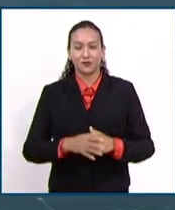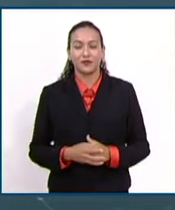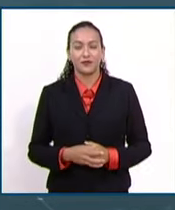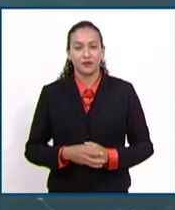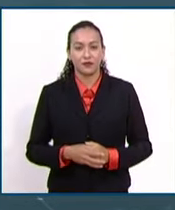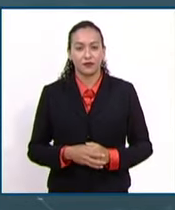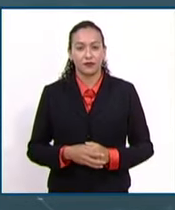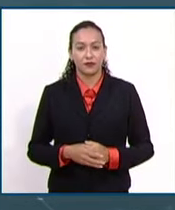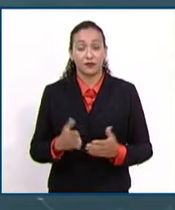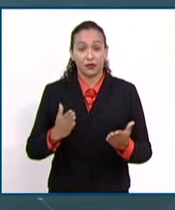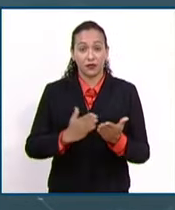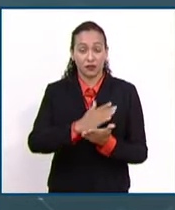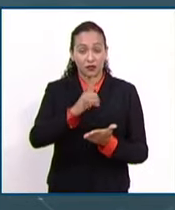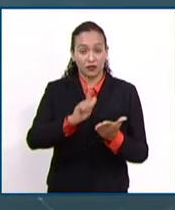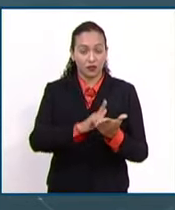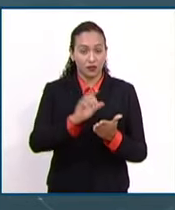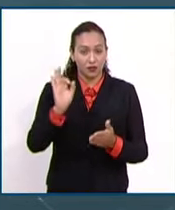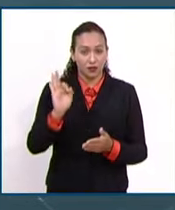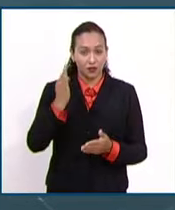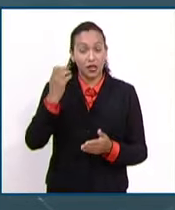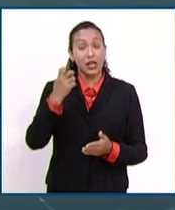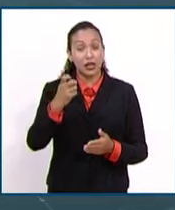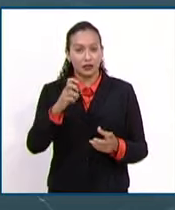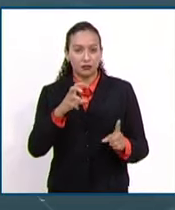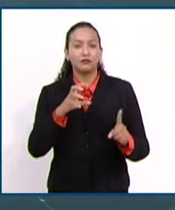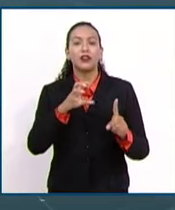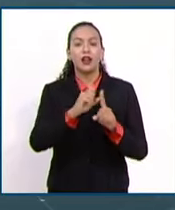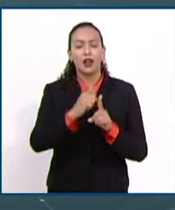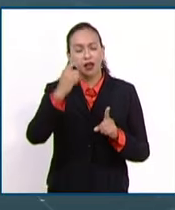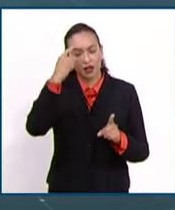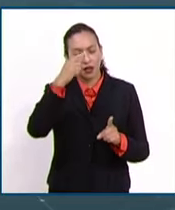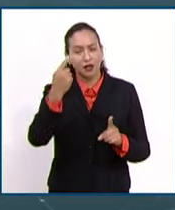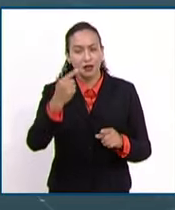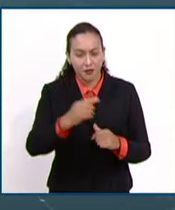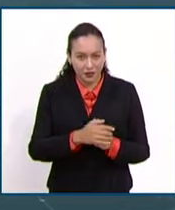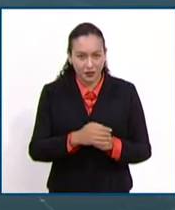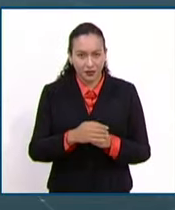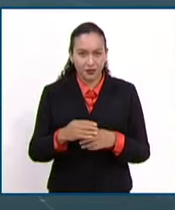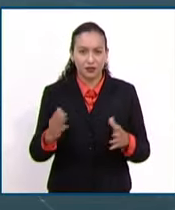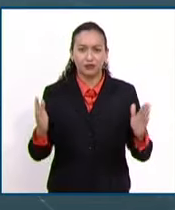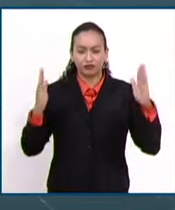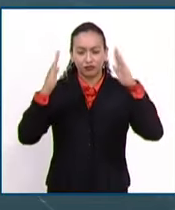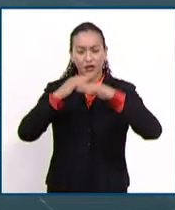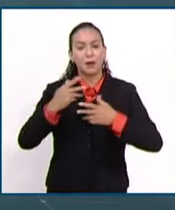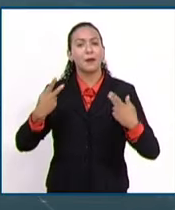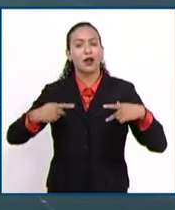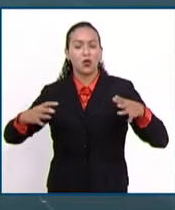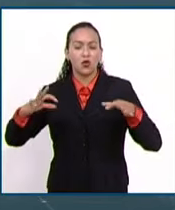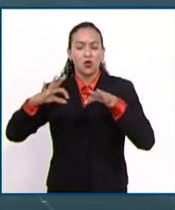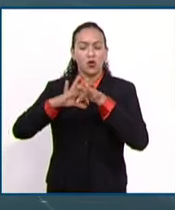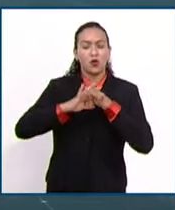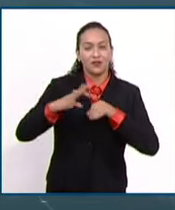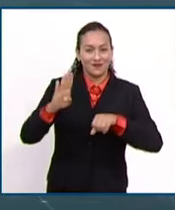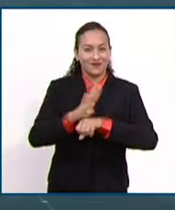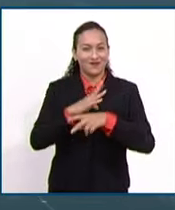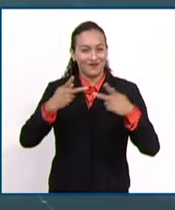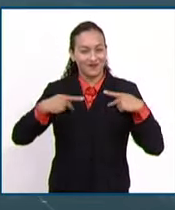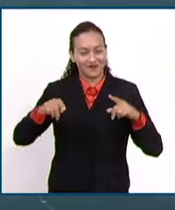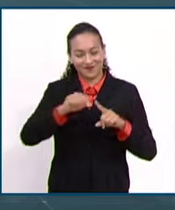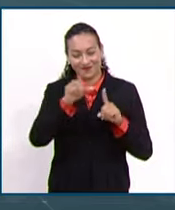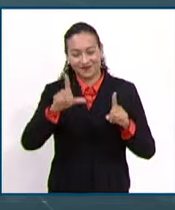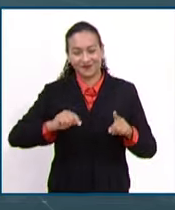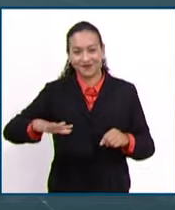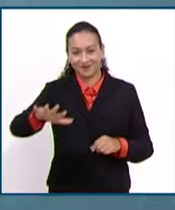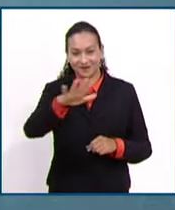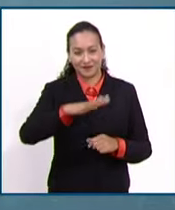La justicia federal es la vía para alcanzar la reconciliación y lograr el bien común, aseguró la ministra Ana Margarita